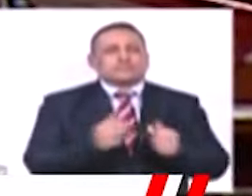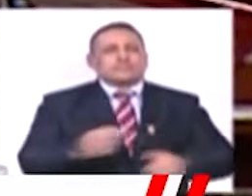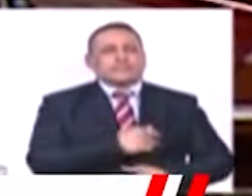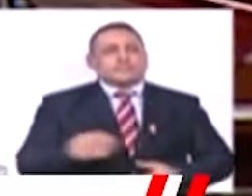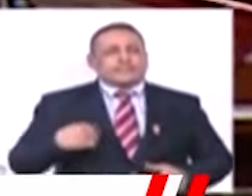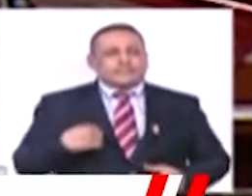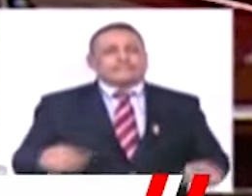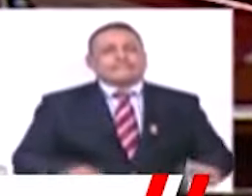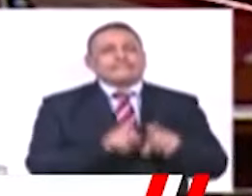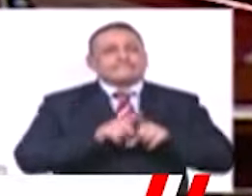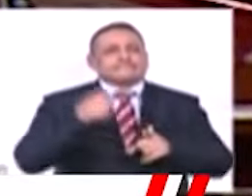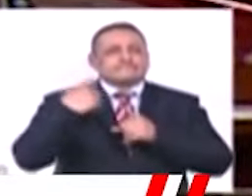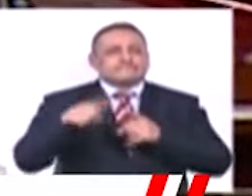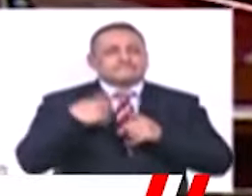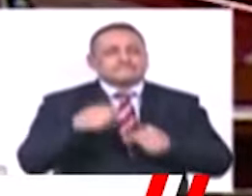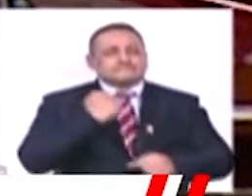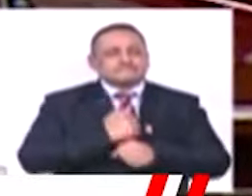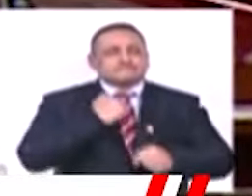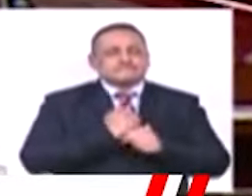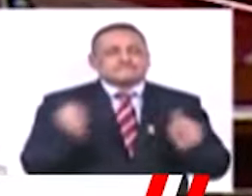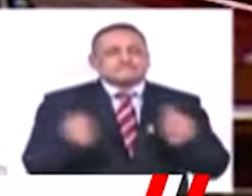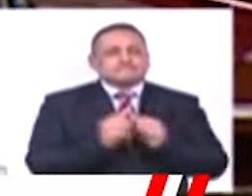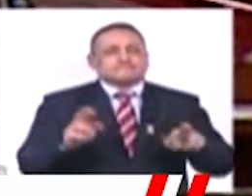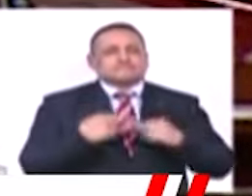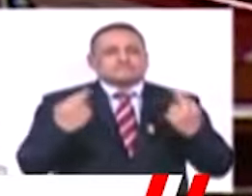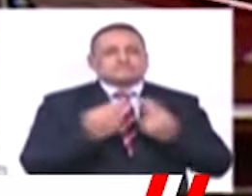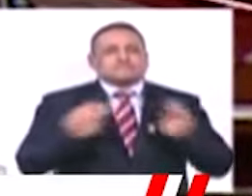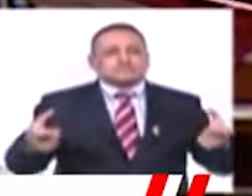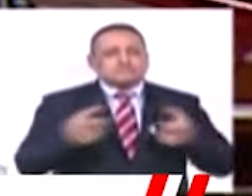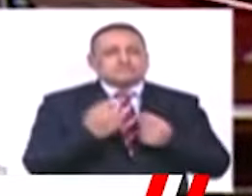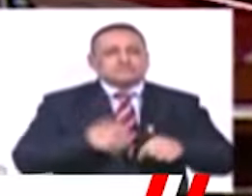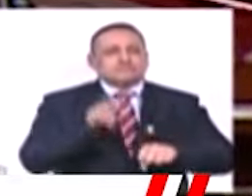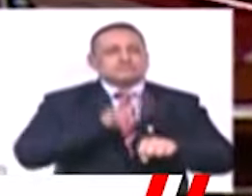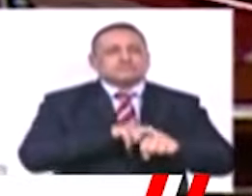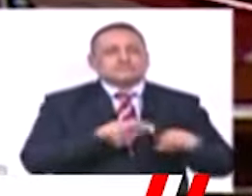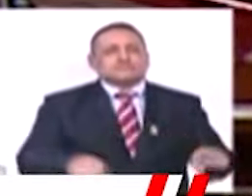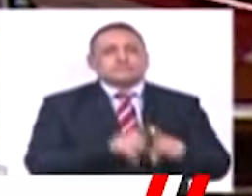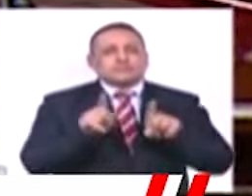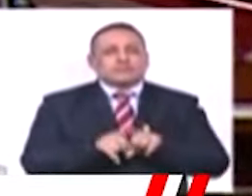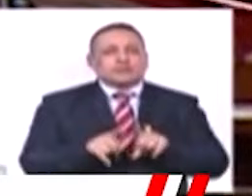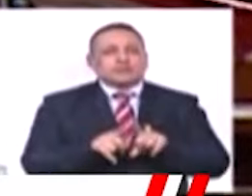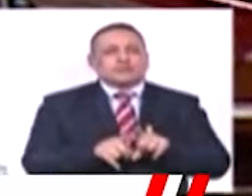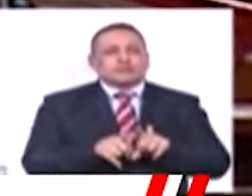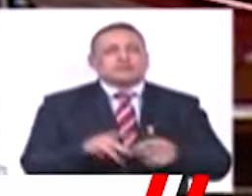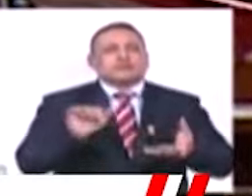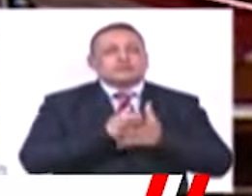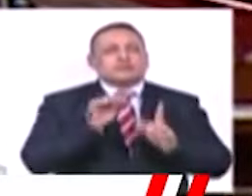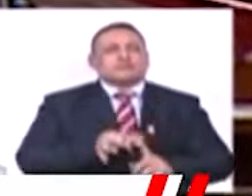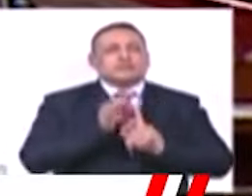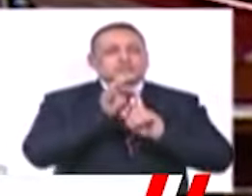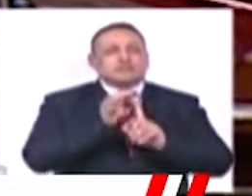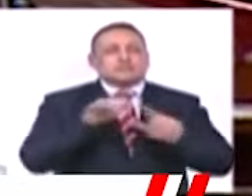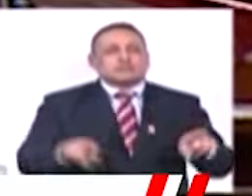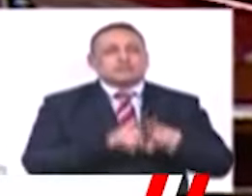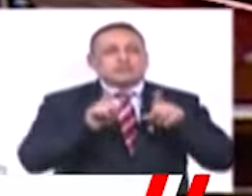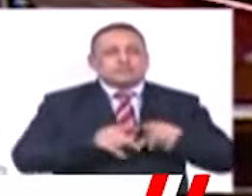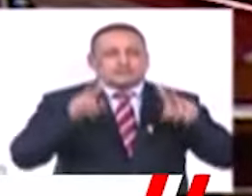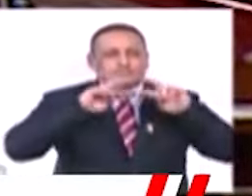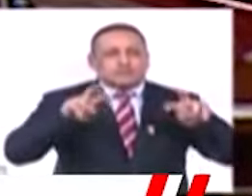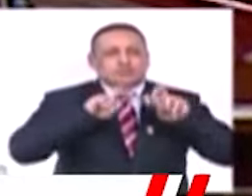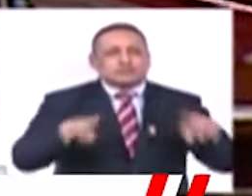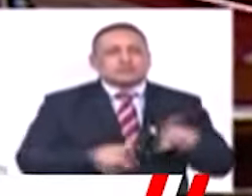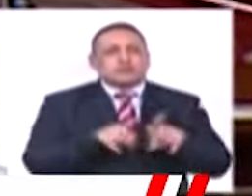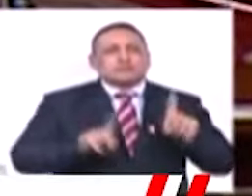ministros y funcionarios a las sesiones de las comisiones ordinarias, especiales, investigadoras